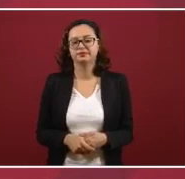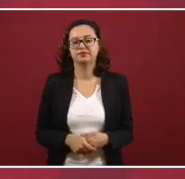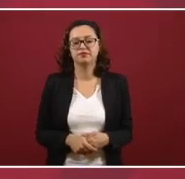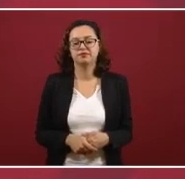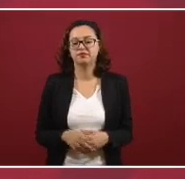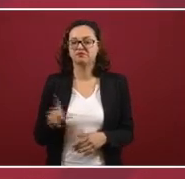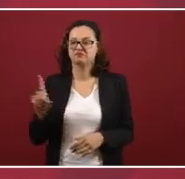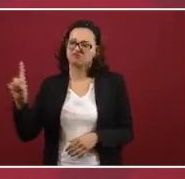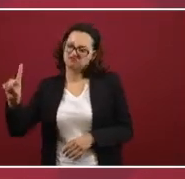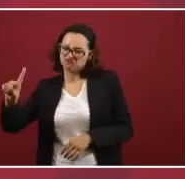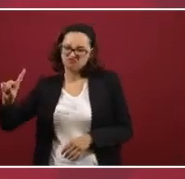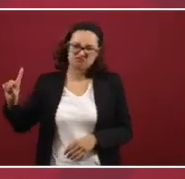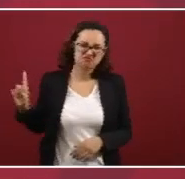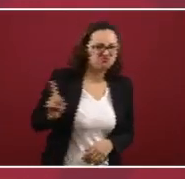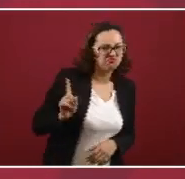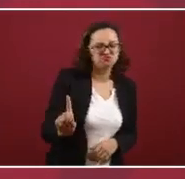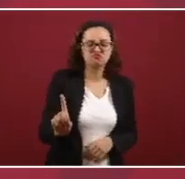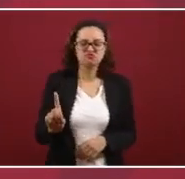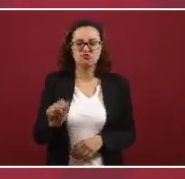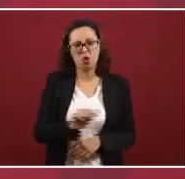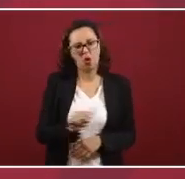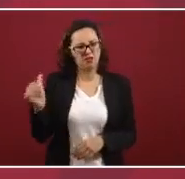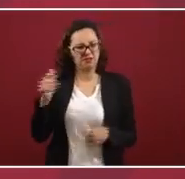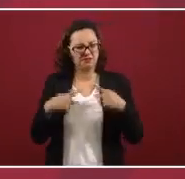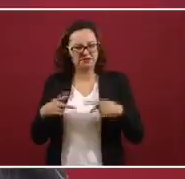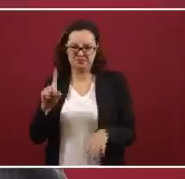Le dice uno de ellos, ¿no?